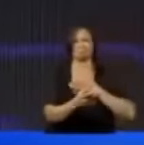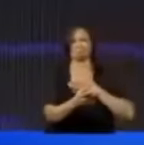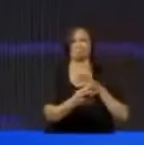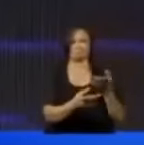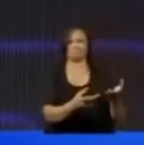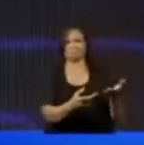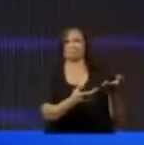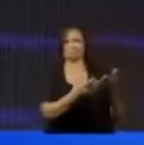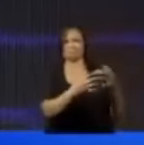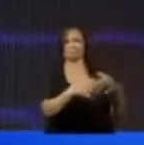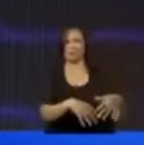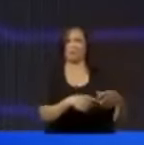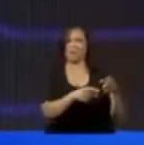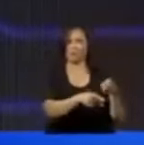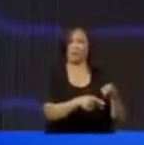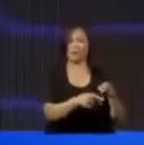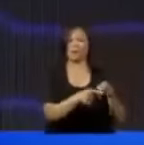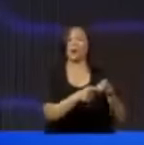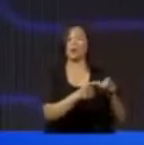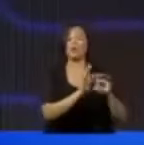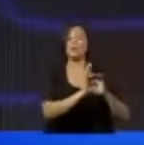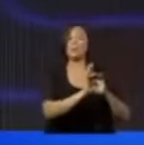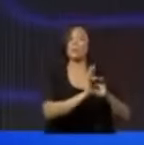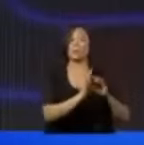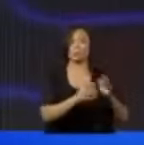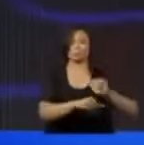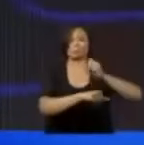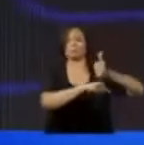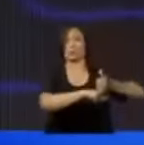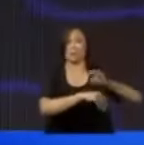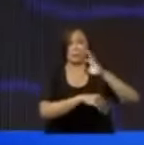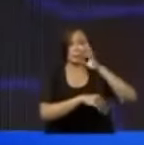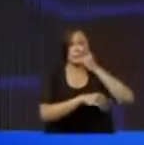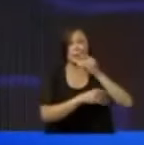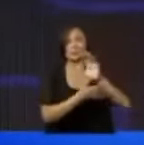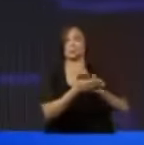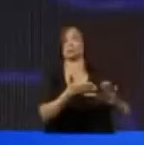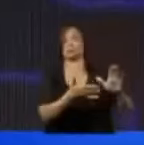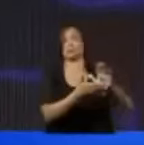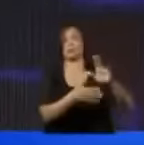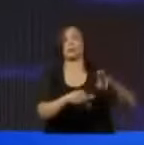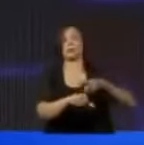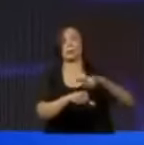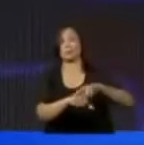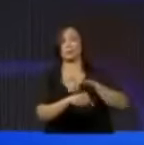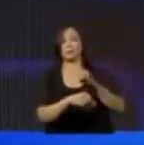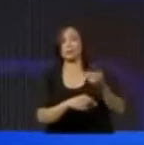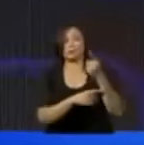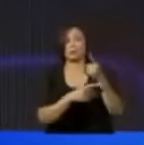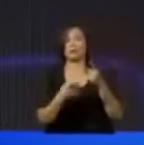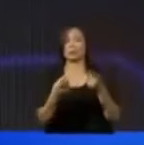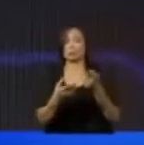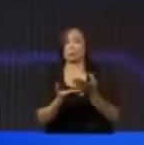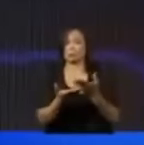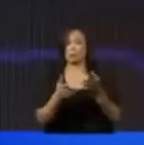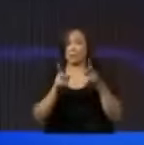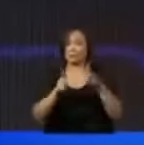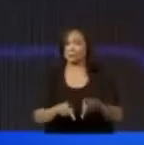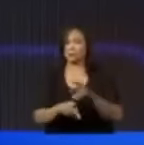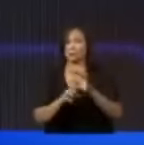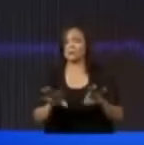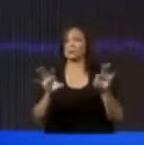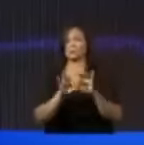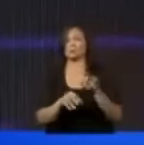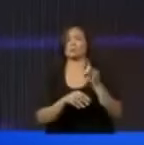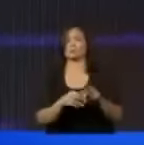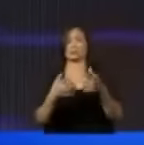pena ver cómo no se ha entendido que era un modelo para instalarse en la República Dominicana a nivel nacional y generar los recursos humanos